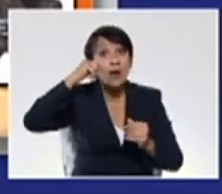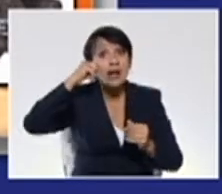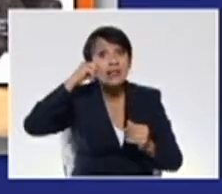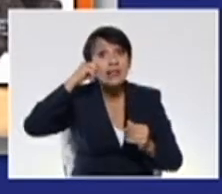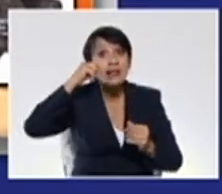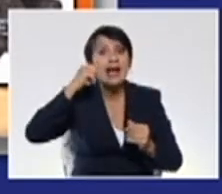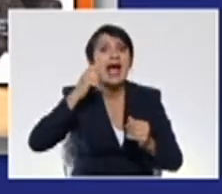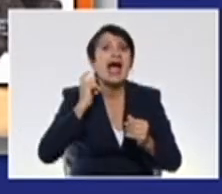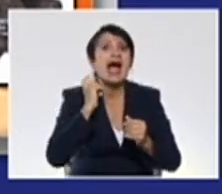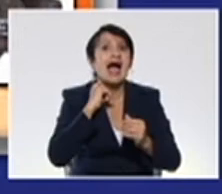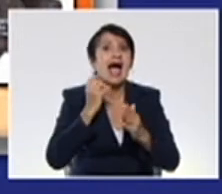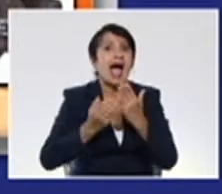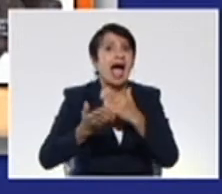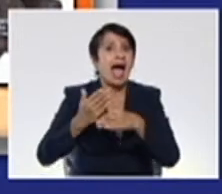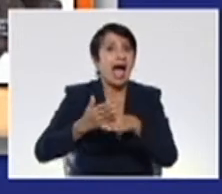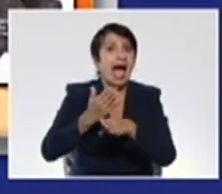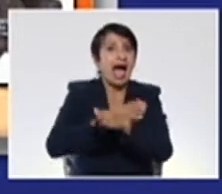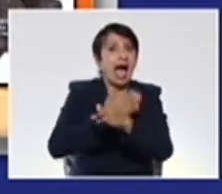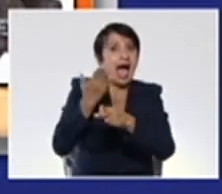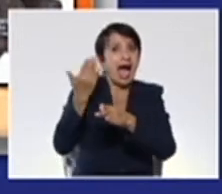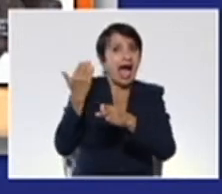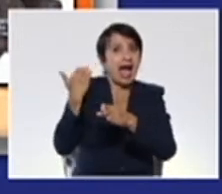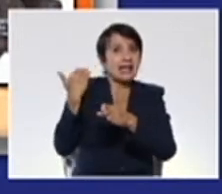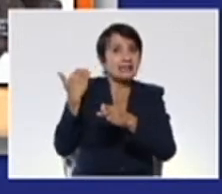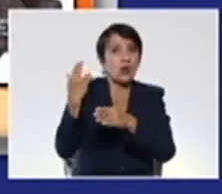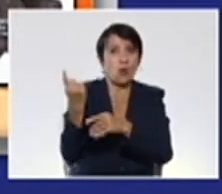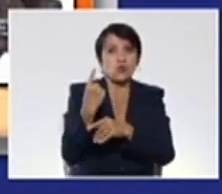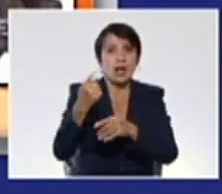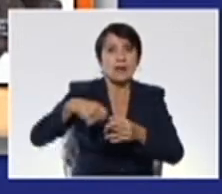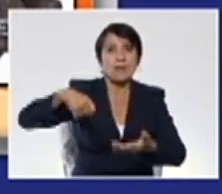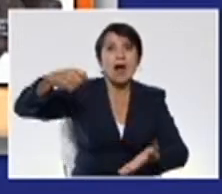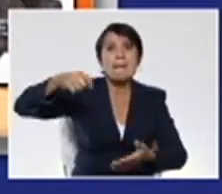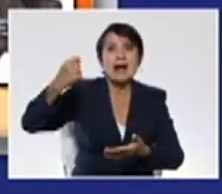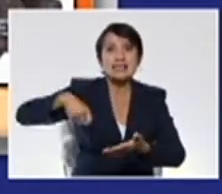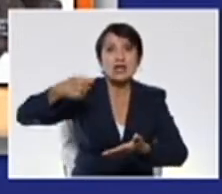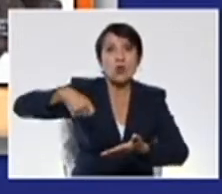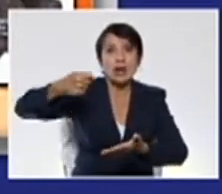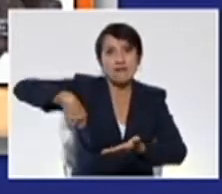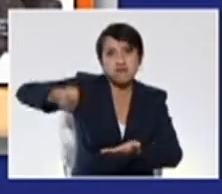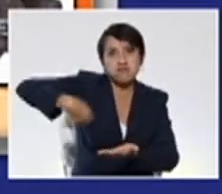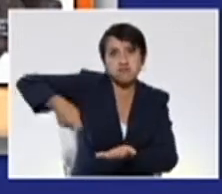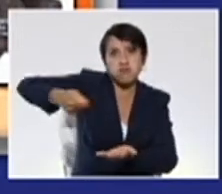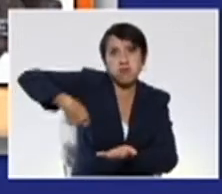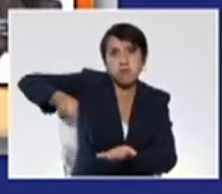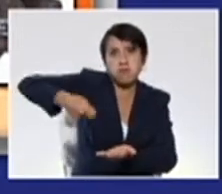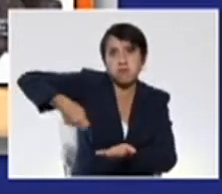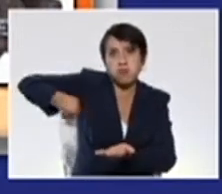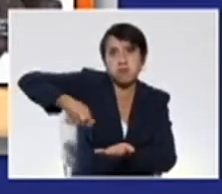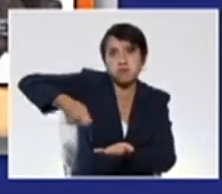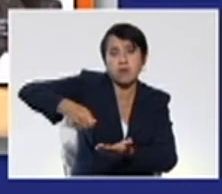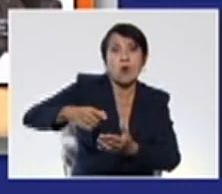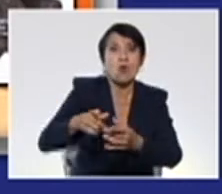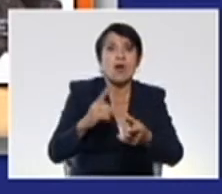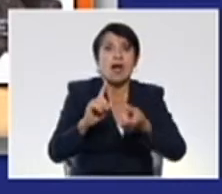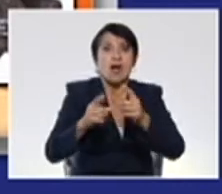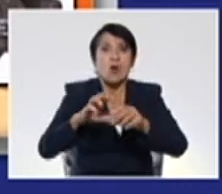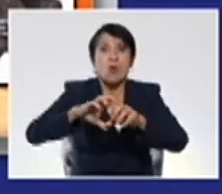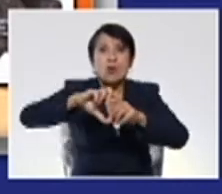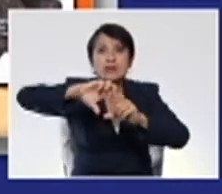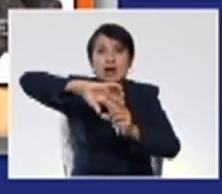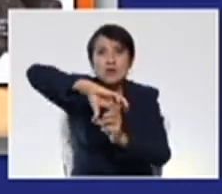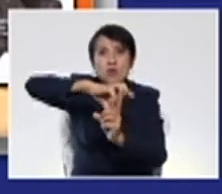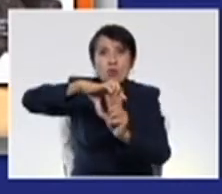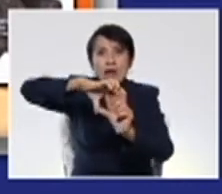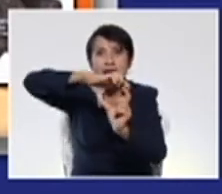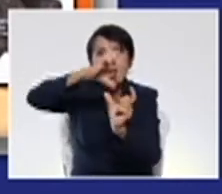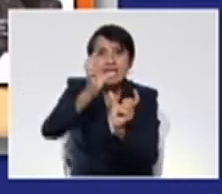en épocas anteriores lo que se utilizaba manualmente eran los batidores. Se inventaron luego batidores con una espiral, con una